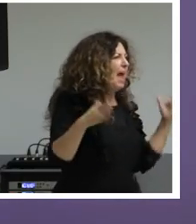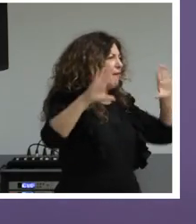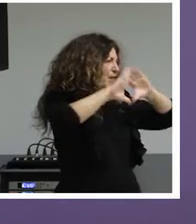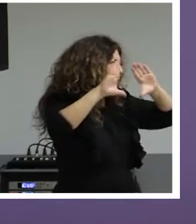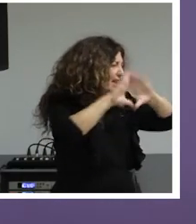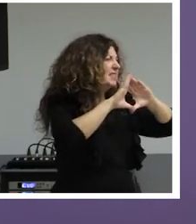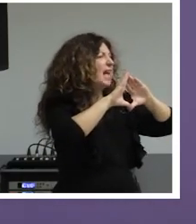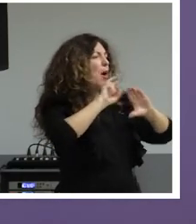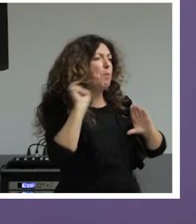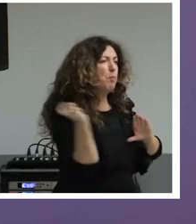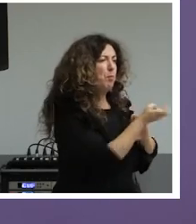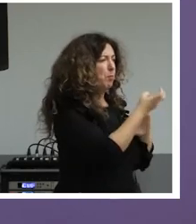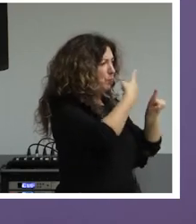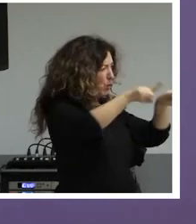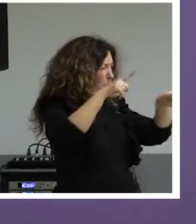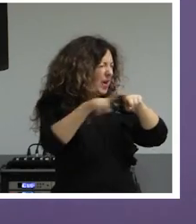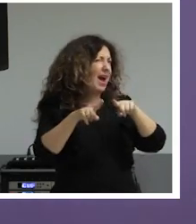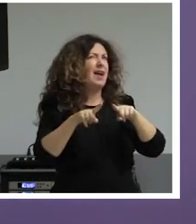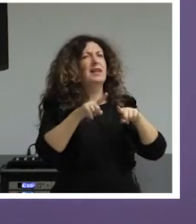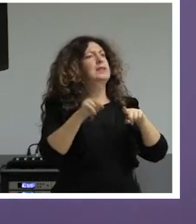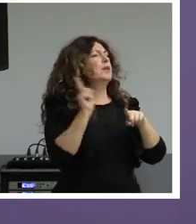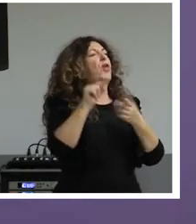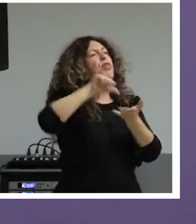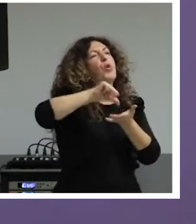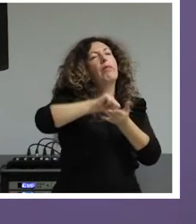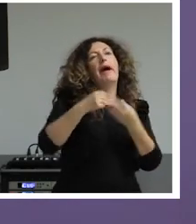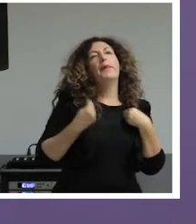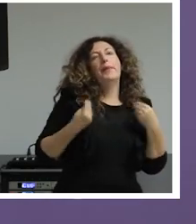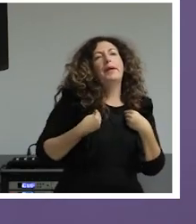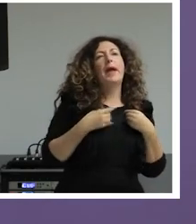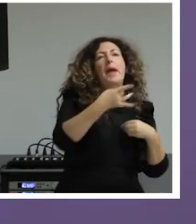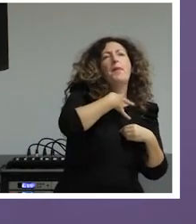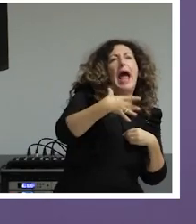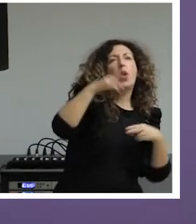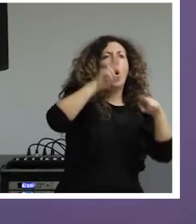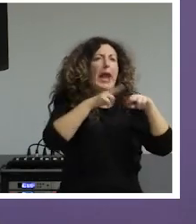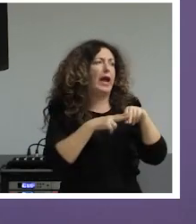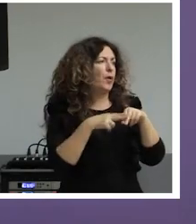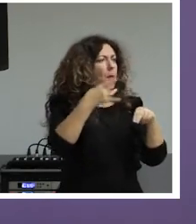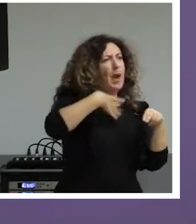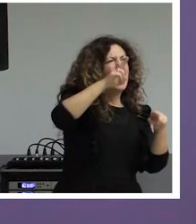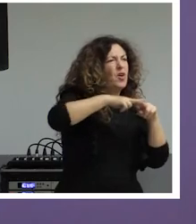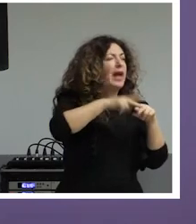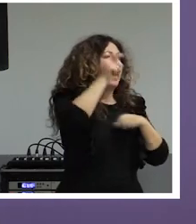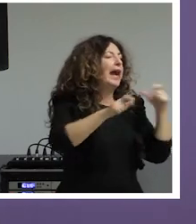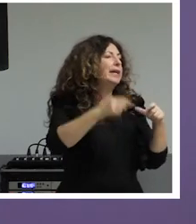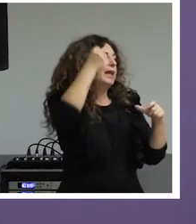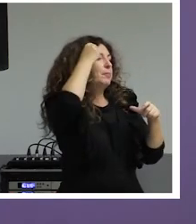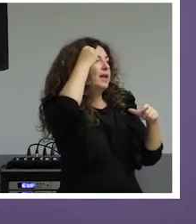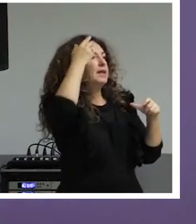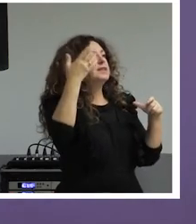una sociedad mejor si crees que puedes tener una ciudad de color una ciudad limpia